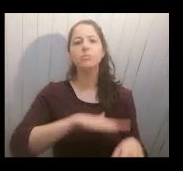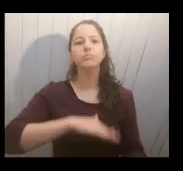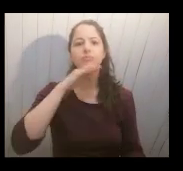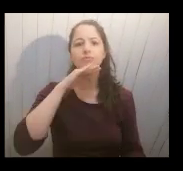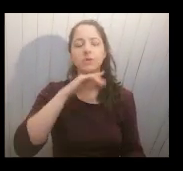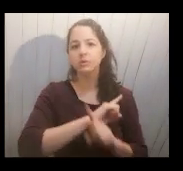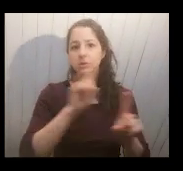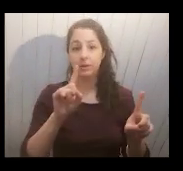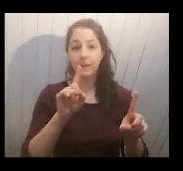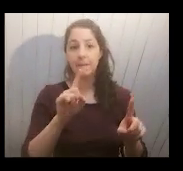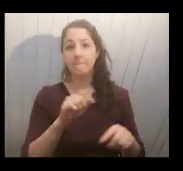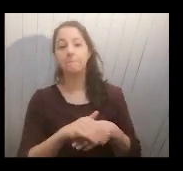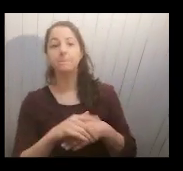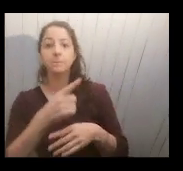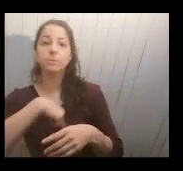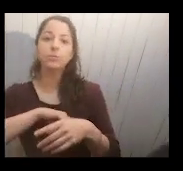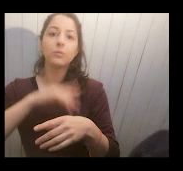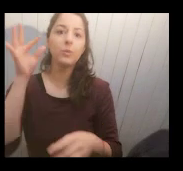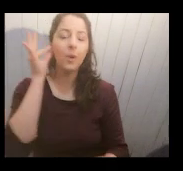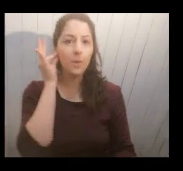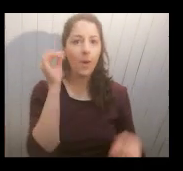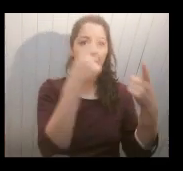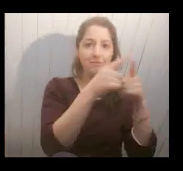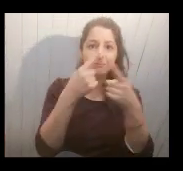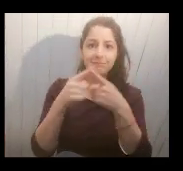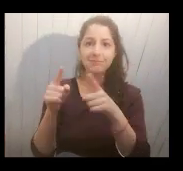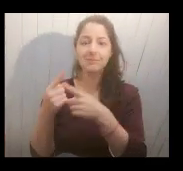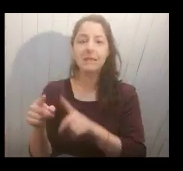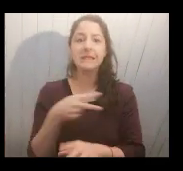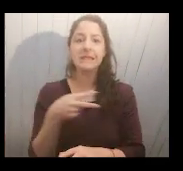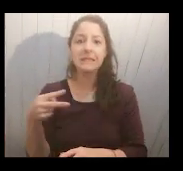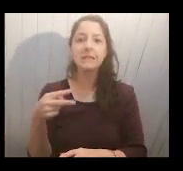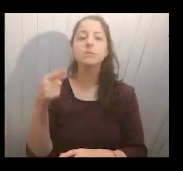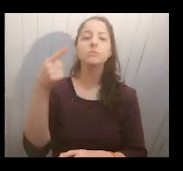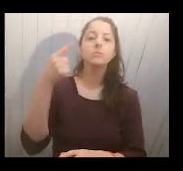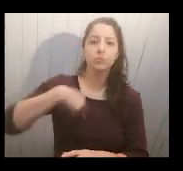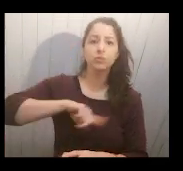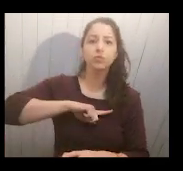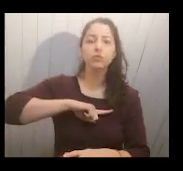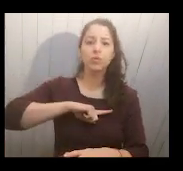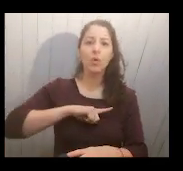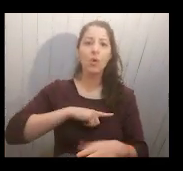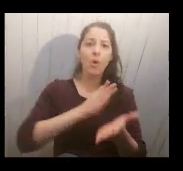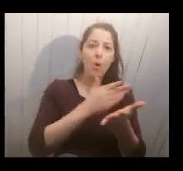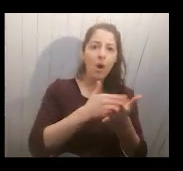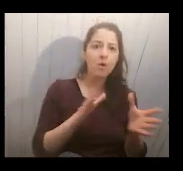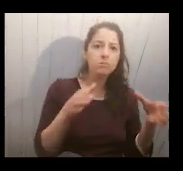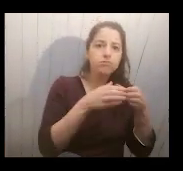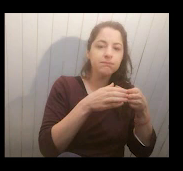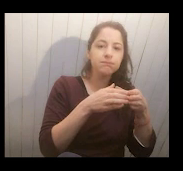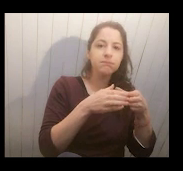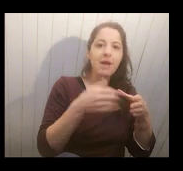bastan las tres causales. Frente a la objeción de la conciencia y la limitación de causales, mujeres